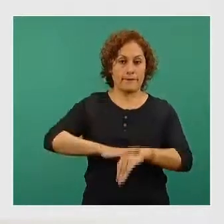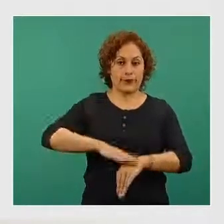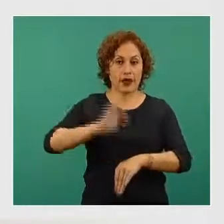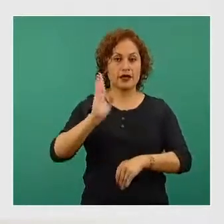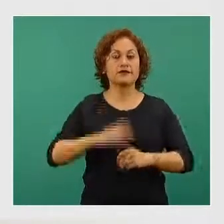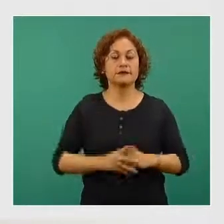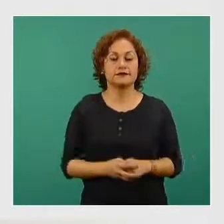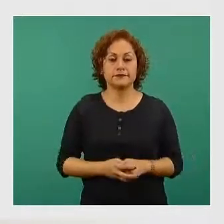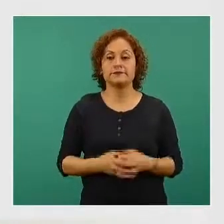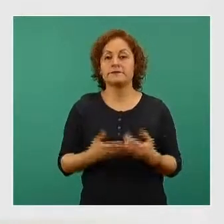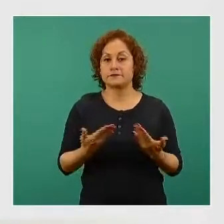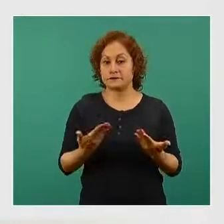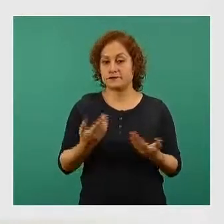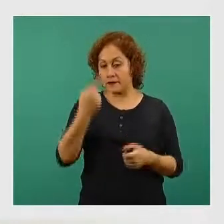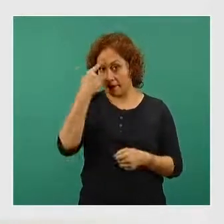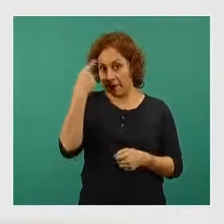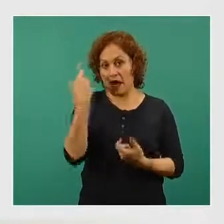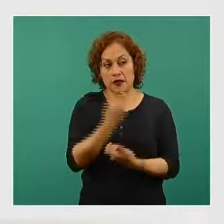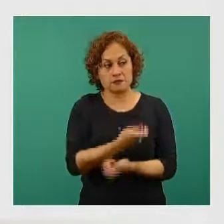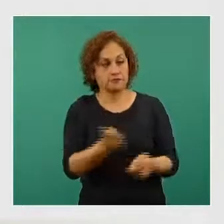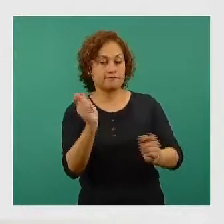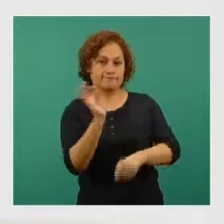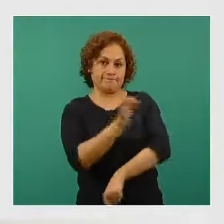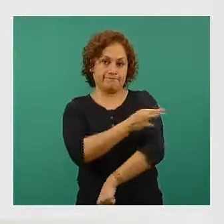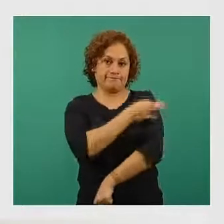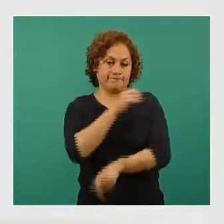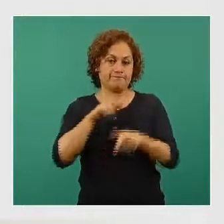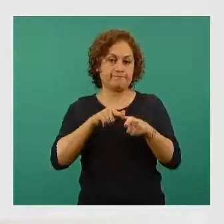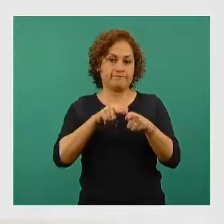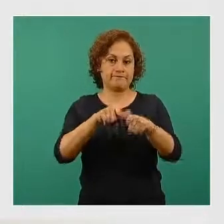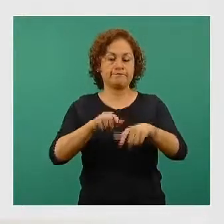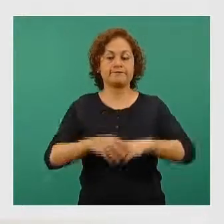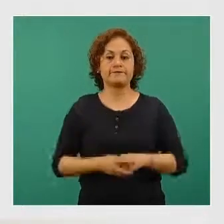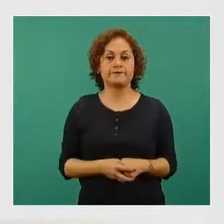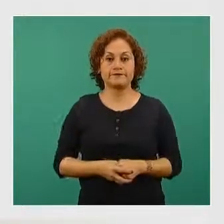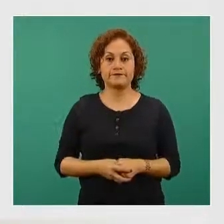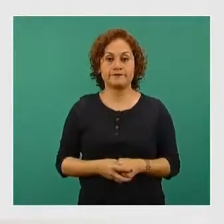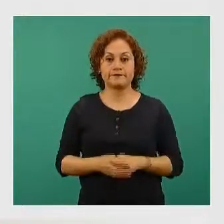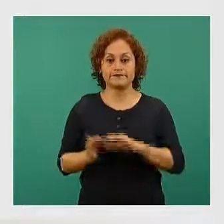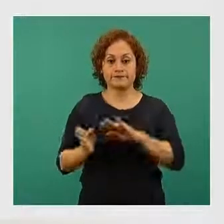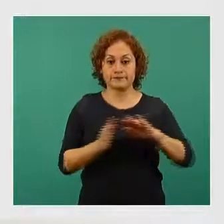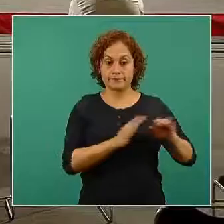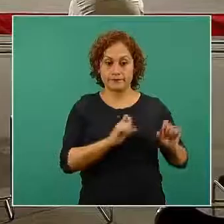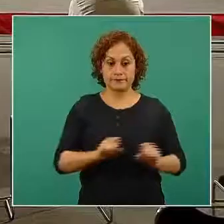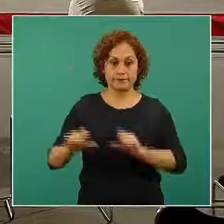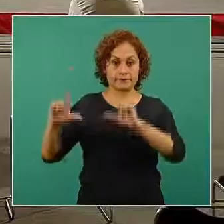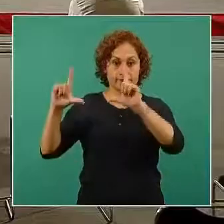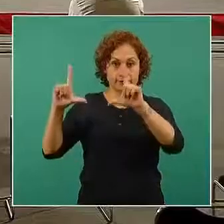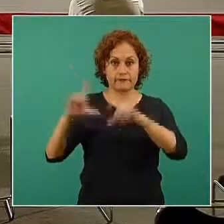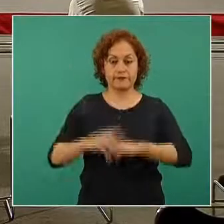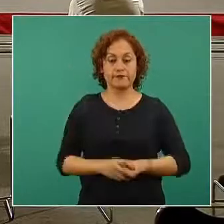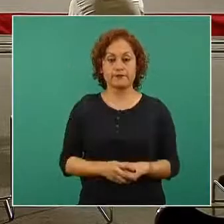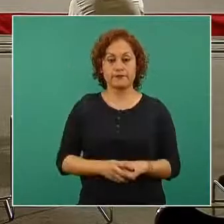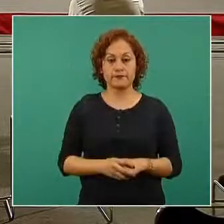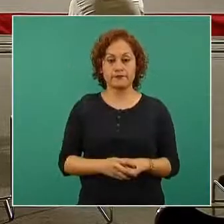semanas para obviamente poder continuar con su aplicación. Si pasamos a la siguiente